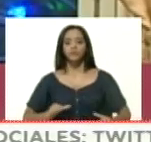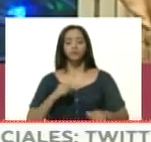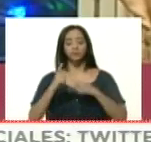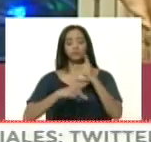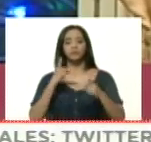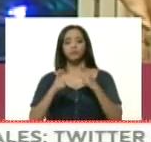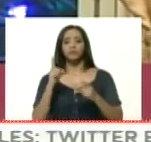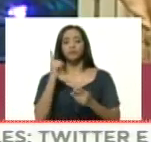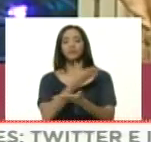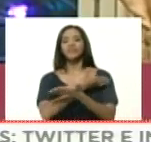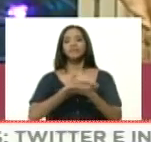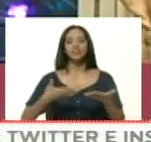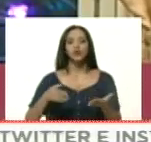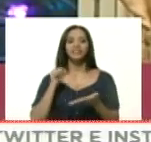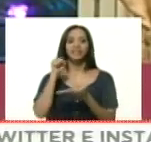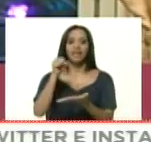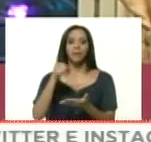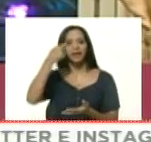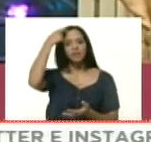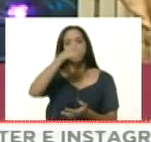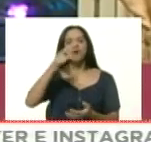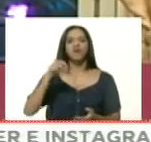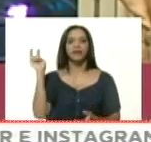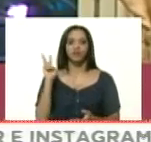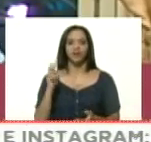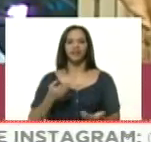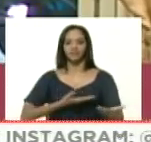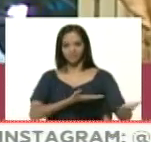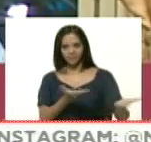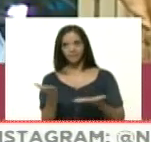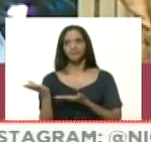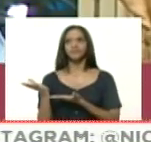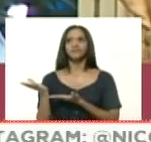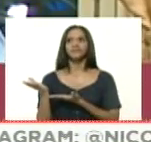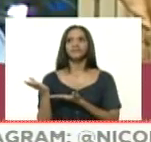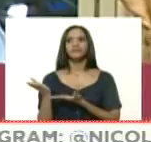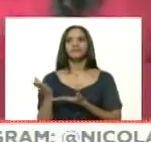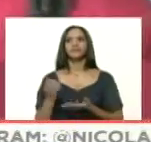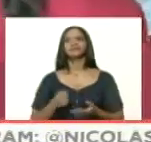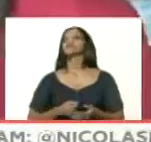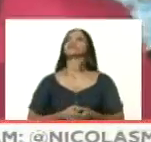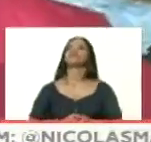más de 1 millón de CLAP para el pueblo de Venezuela. Adelante, compañero Rafael Calles.